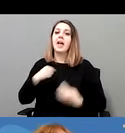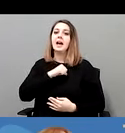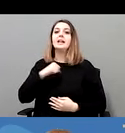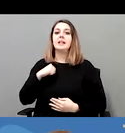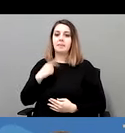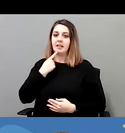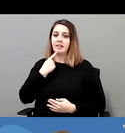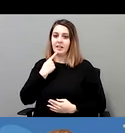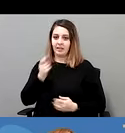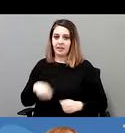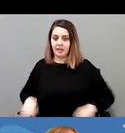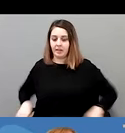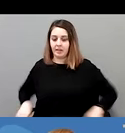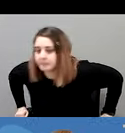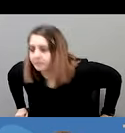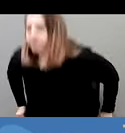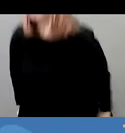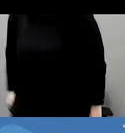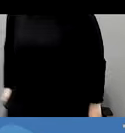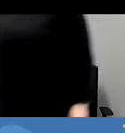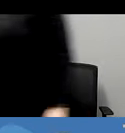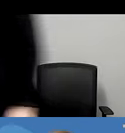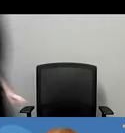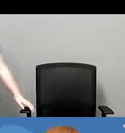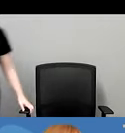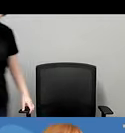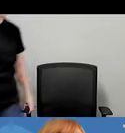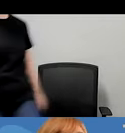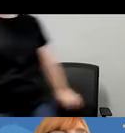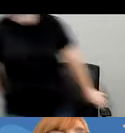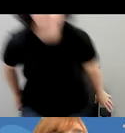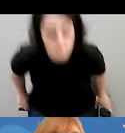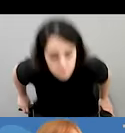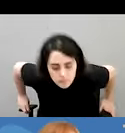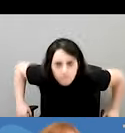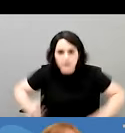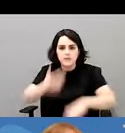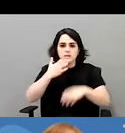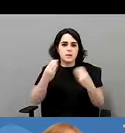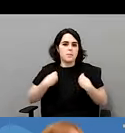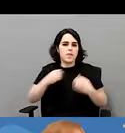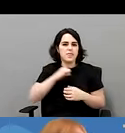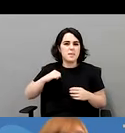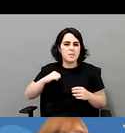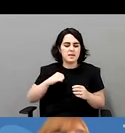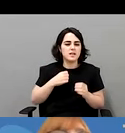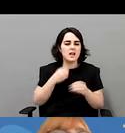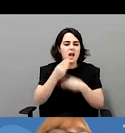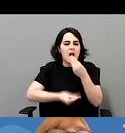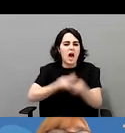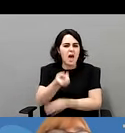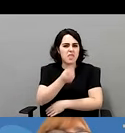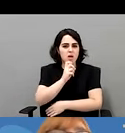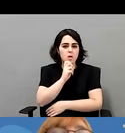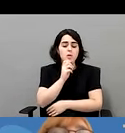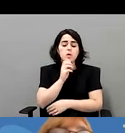independiente. Y cuando se habla de vida independiente y se piensa, oye, ¿cómo nace todo esto? Siempre se hace referencia, en el caso